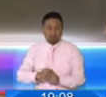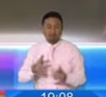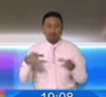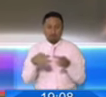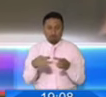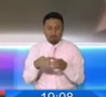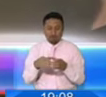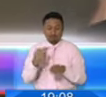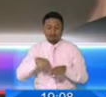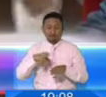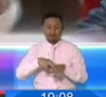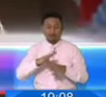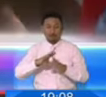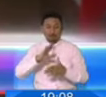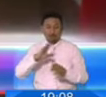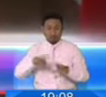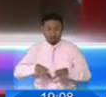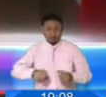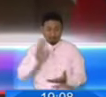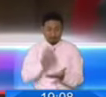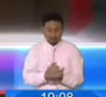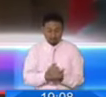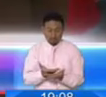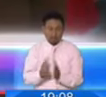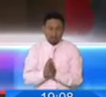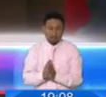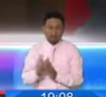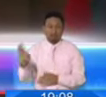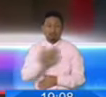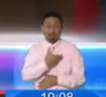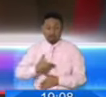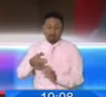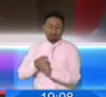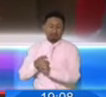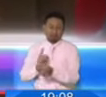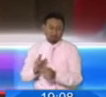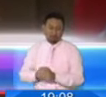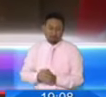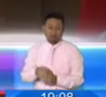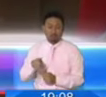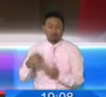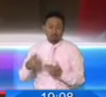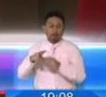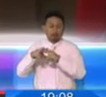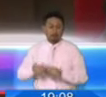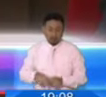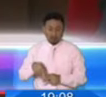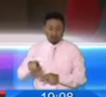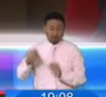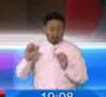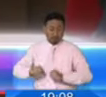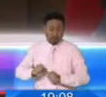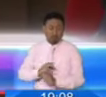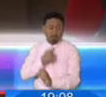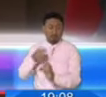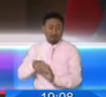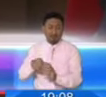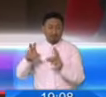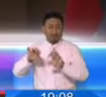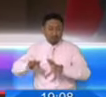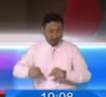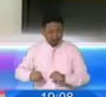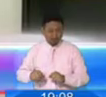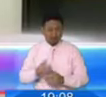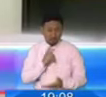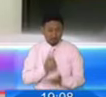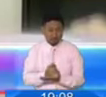de Anticorrupción pide la renuncia del vicepresidente Jorge Glass, pues dicen que con ello se verificaría que está involucrado en graves delitos de